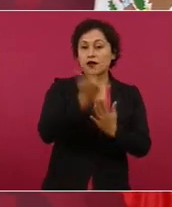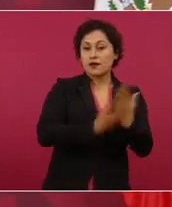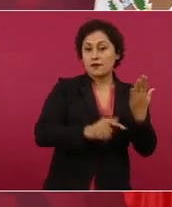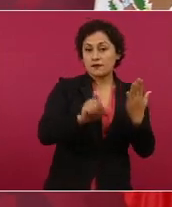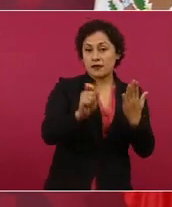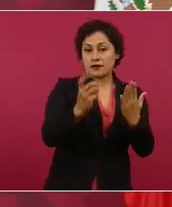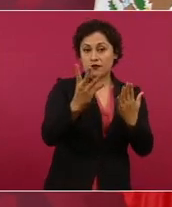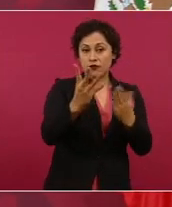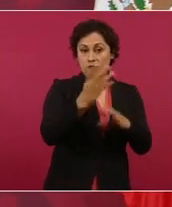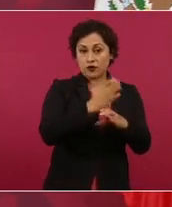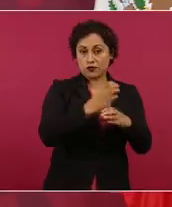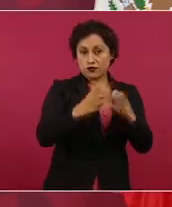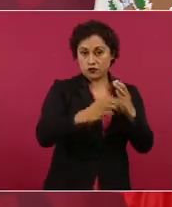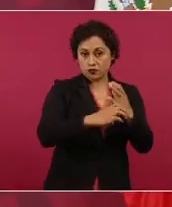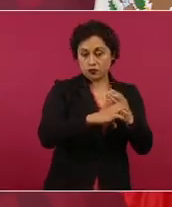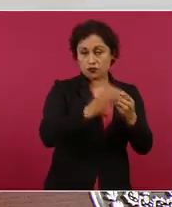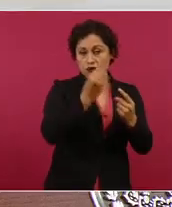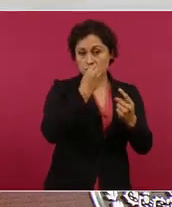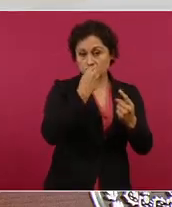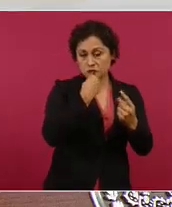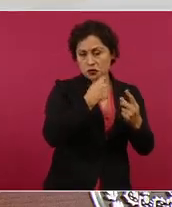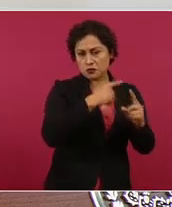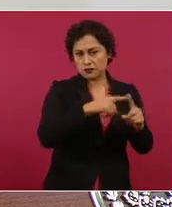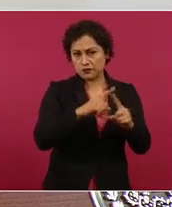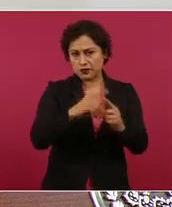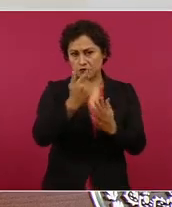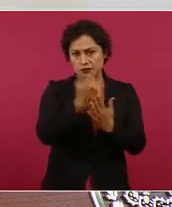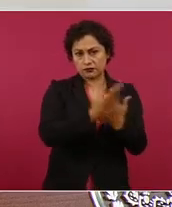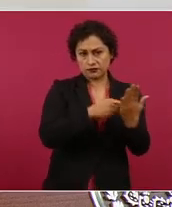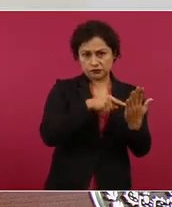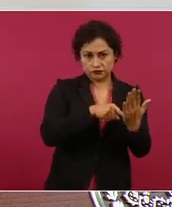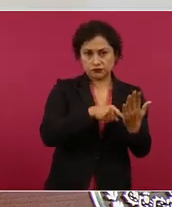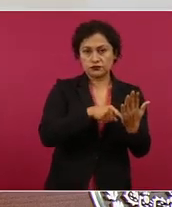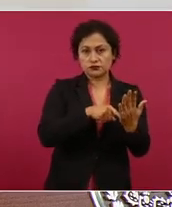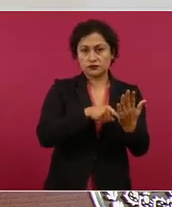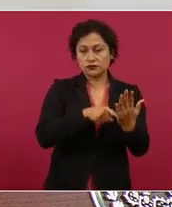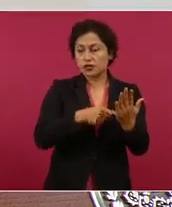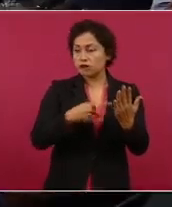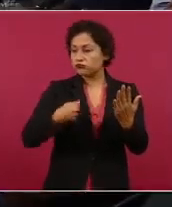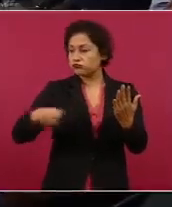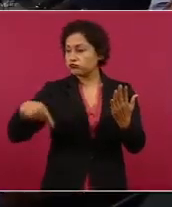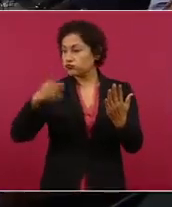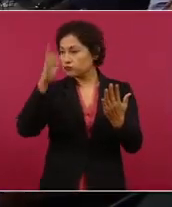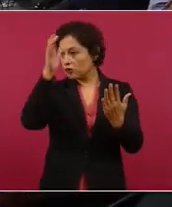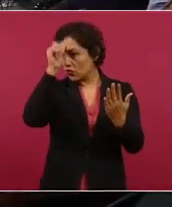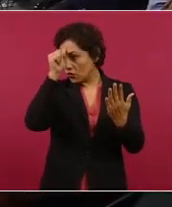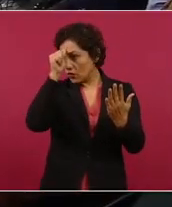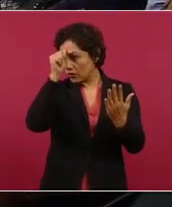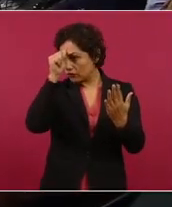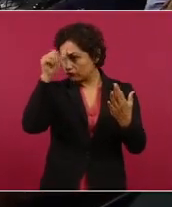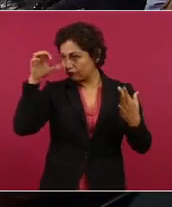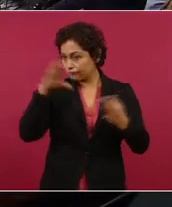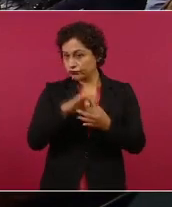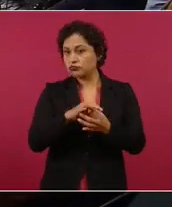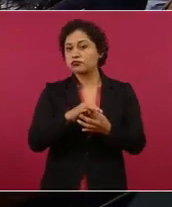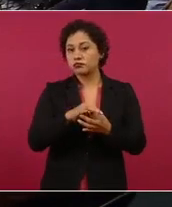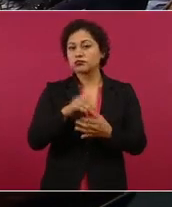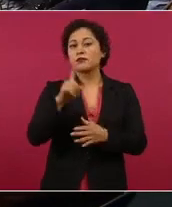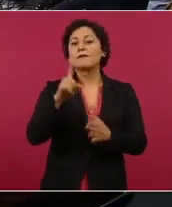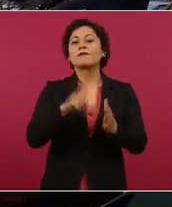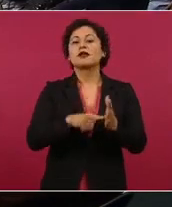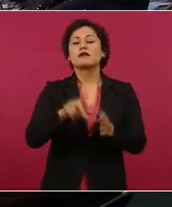productos, que se estableció un precio de 1,039 pesos,